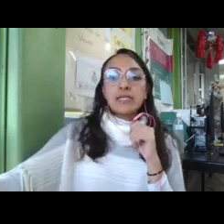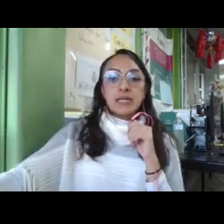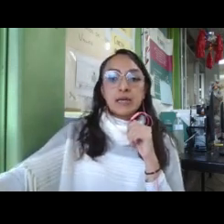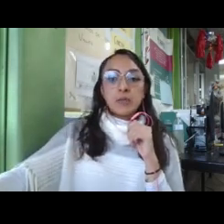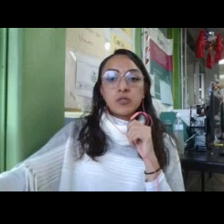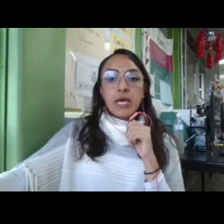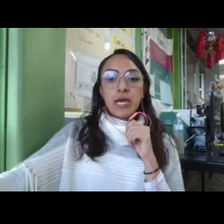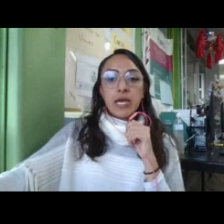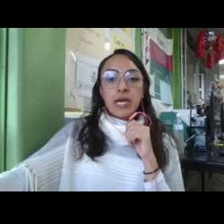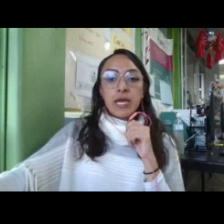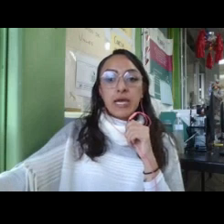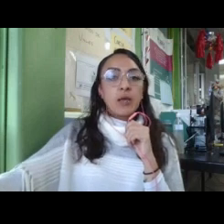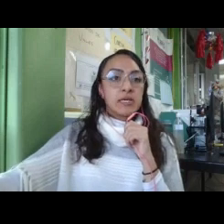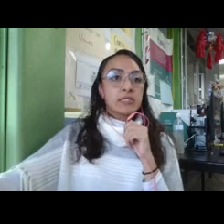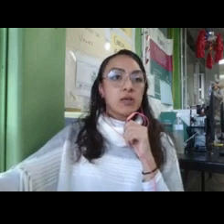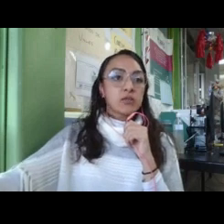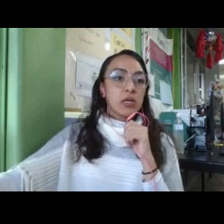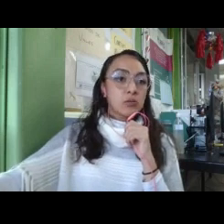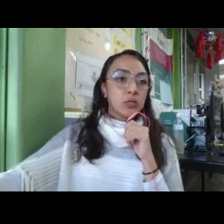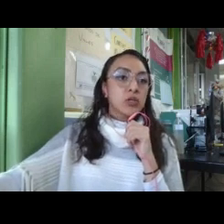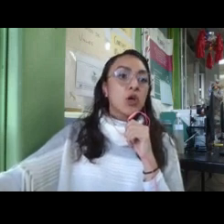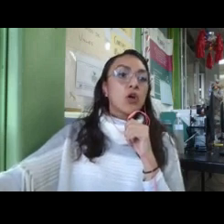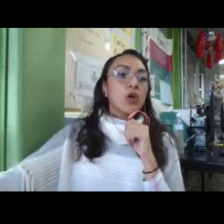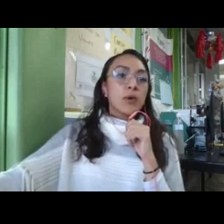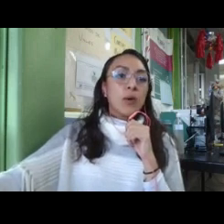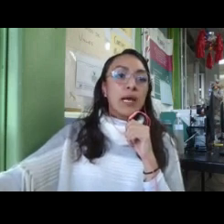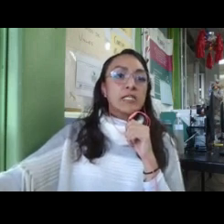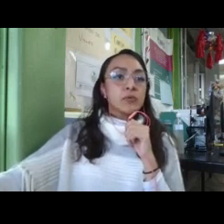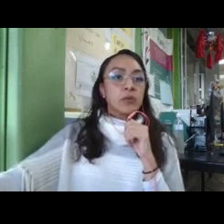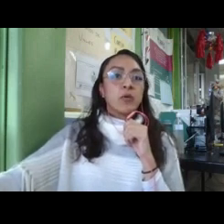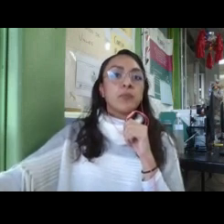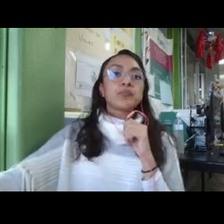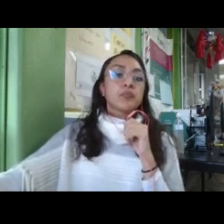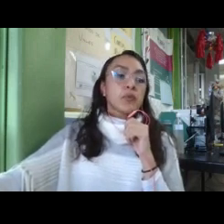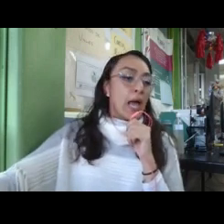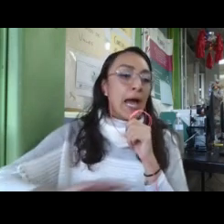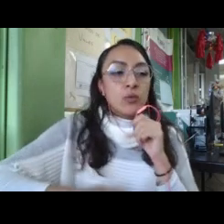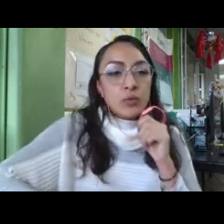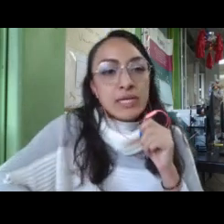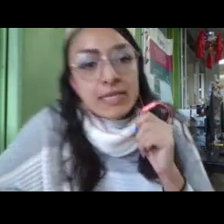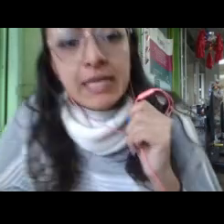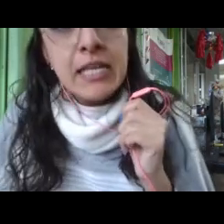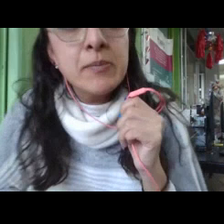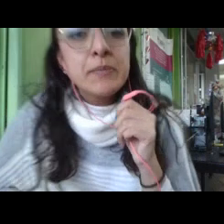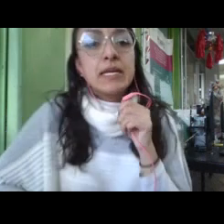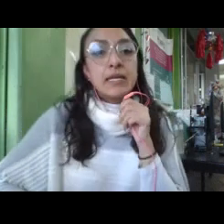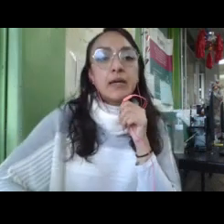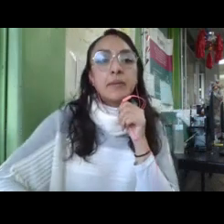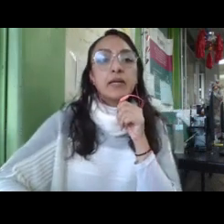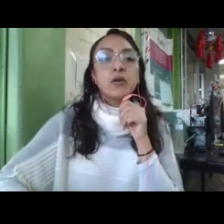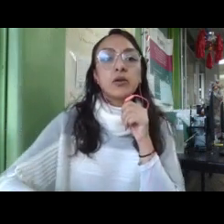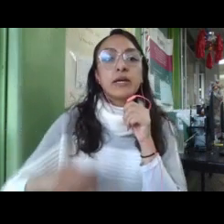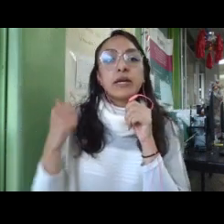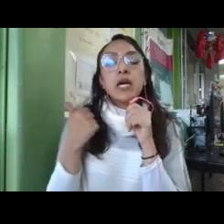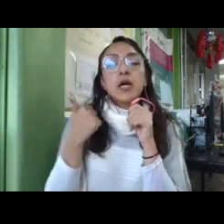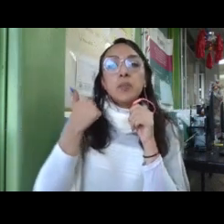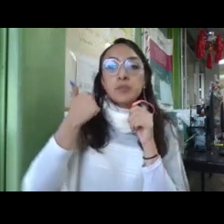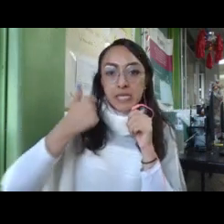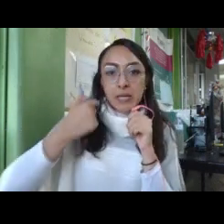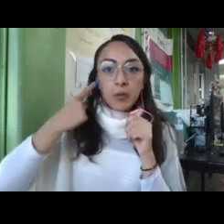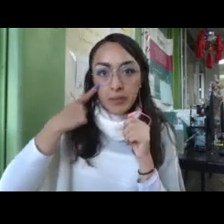nosotros enseñemos lengua de señas a los alumnos, ¿como cuáles? Pues bueno, algunas de ellas tienen que ver con